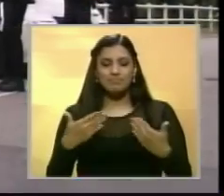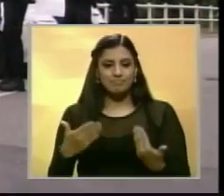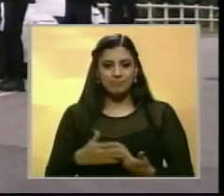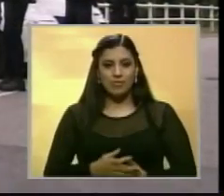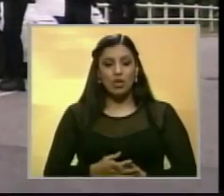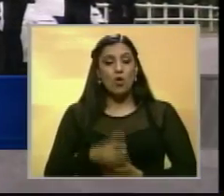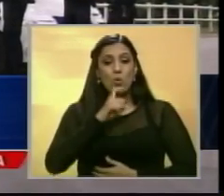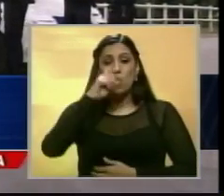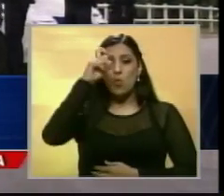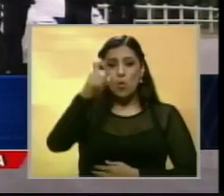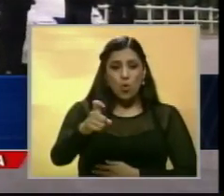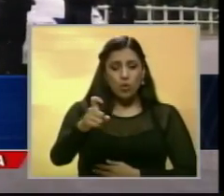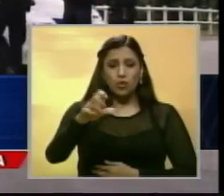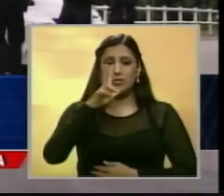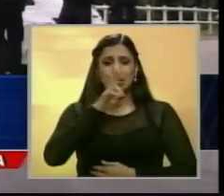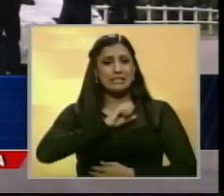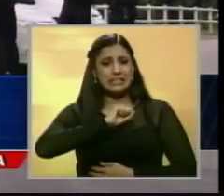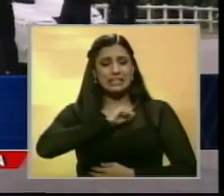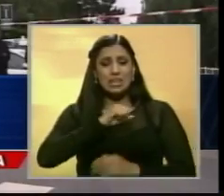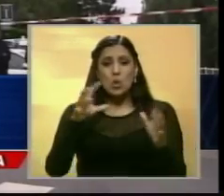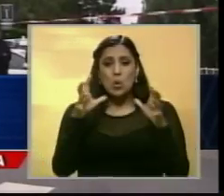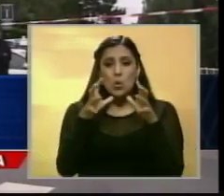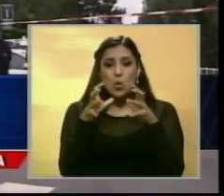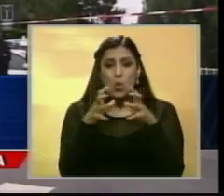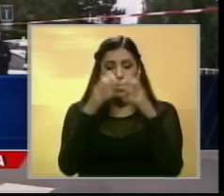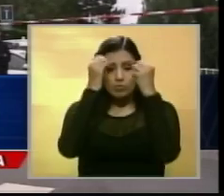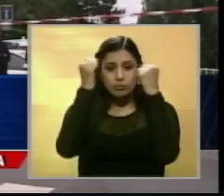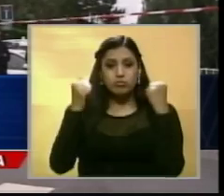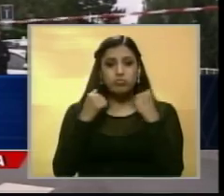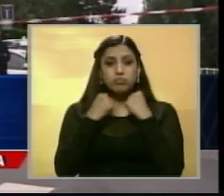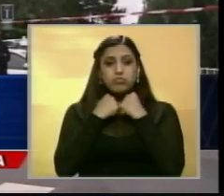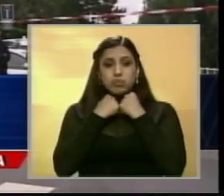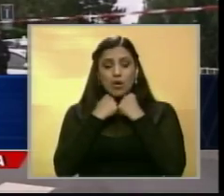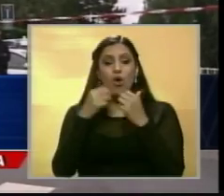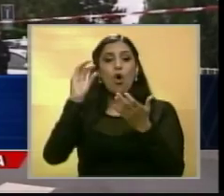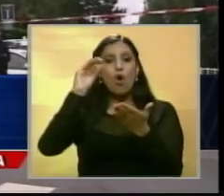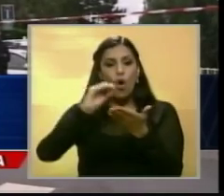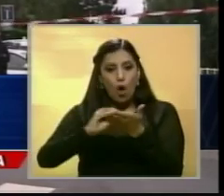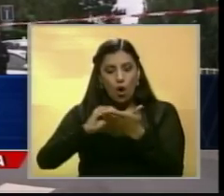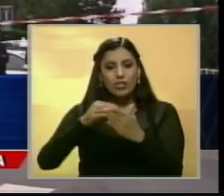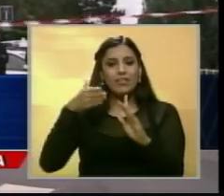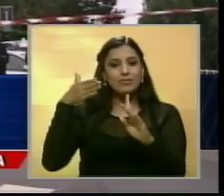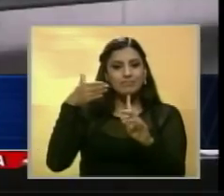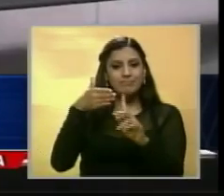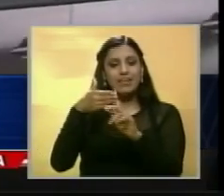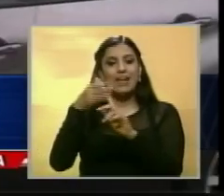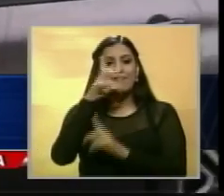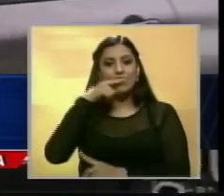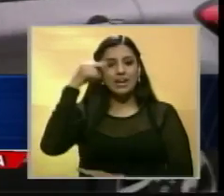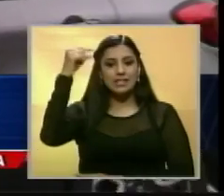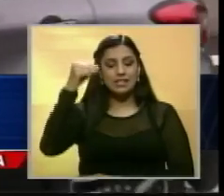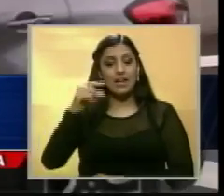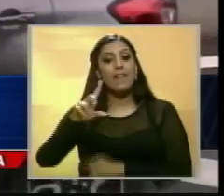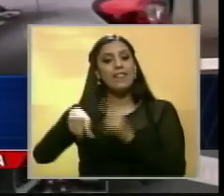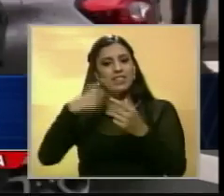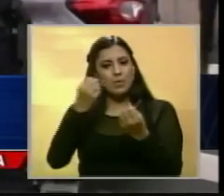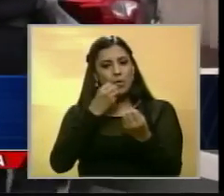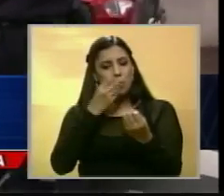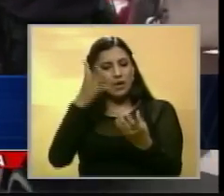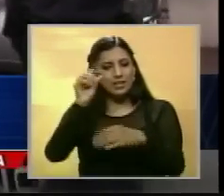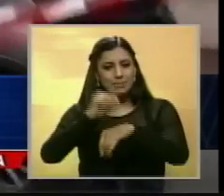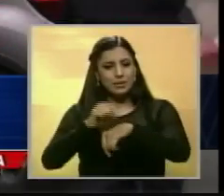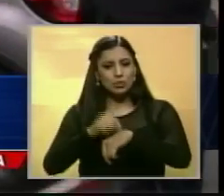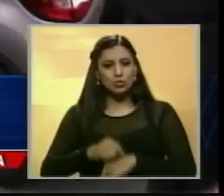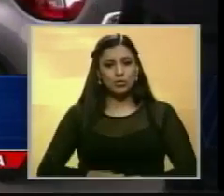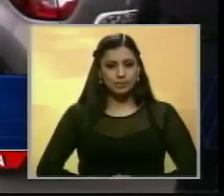Venevisión. Odio y terror. Grupo extremista Estado Islámico vuelve a atacar Francia. Los detalles en tan